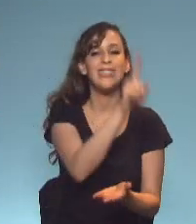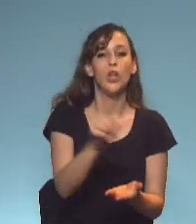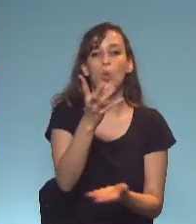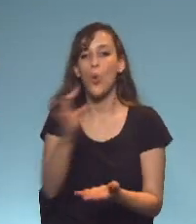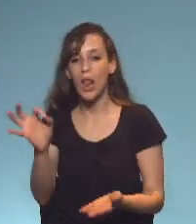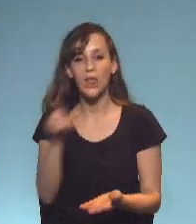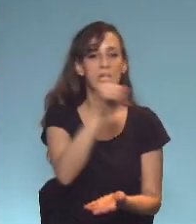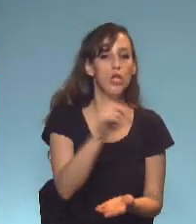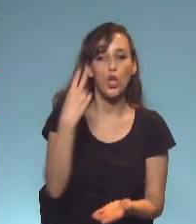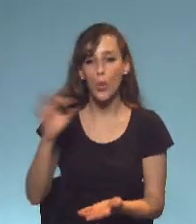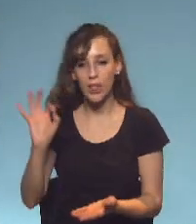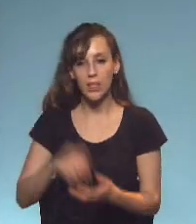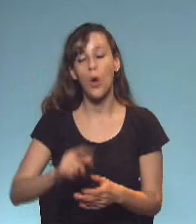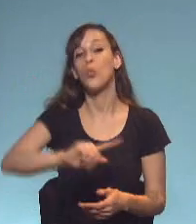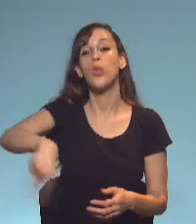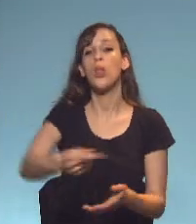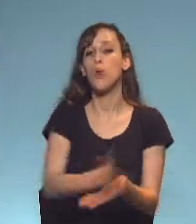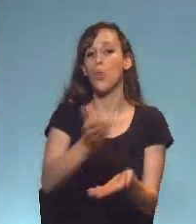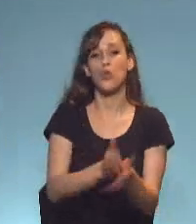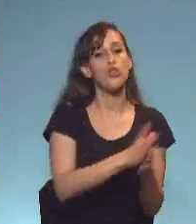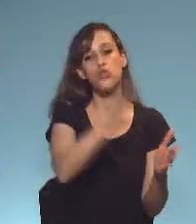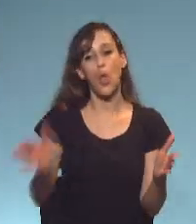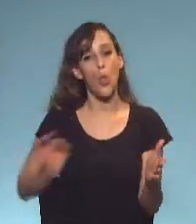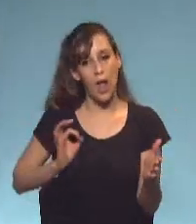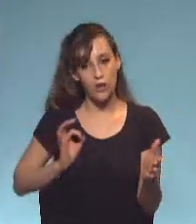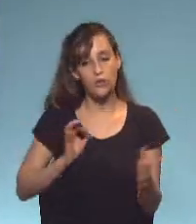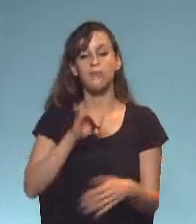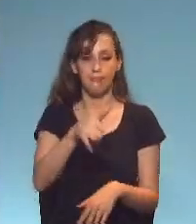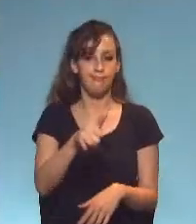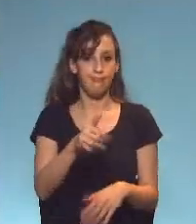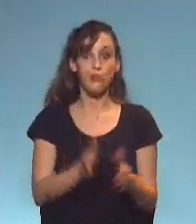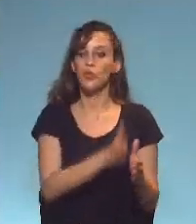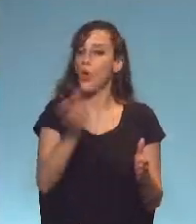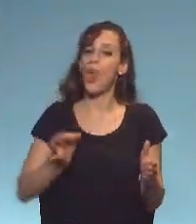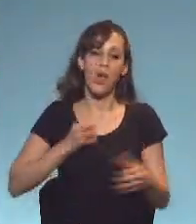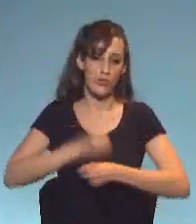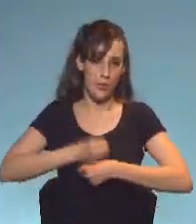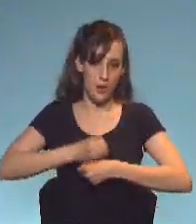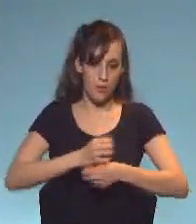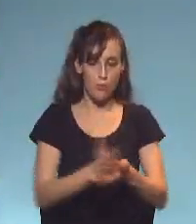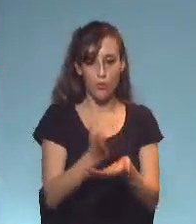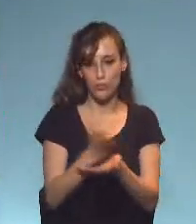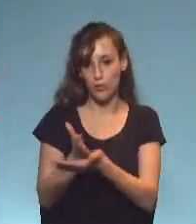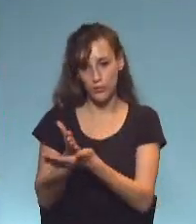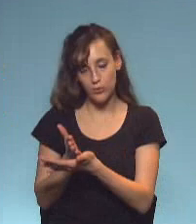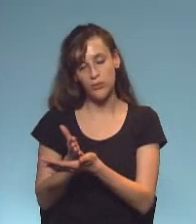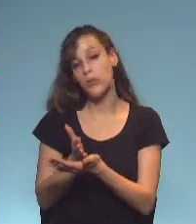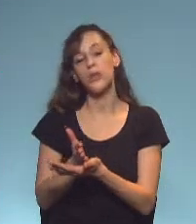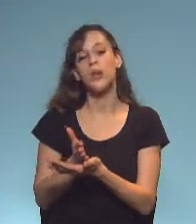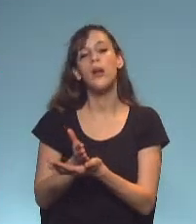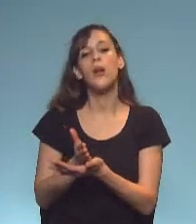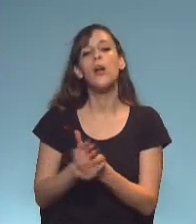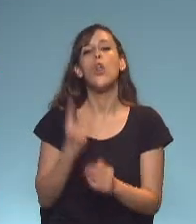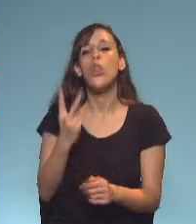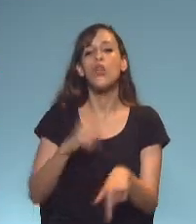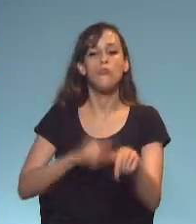además ustedes trabajan y tienen producción durante todo el año, no solamente para las Pascuas. Sí, sí. Bueno, después de la... Son dos